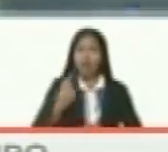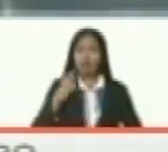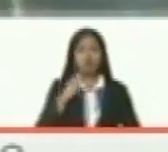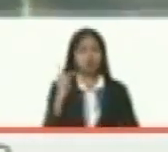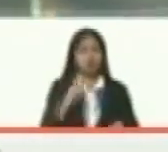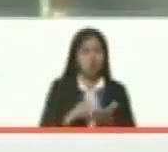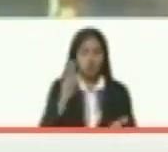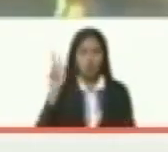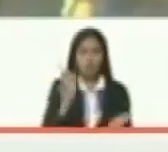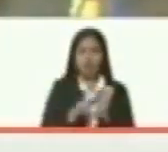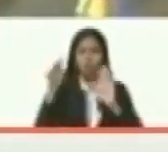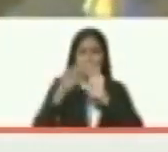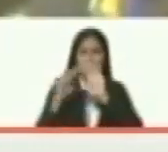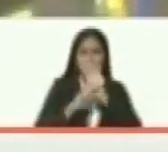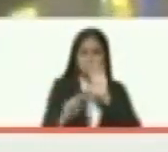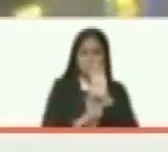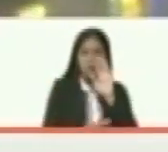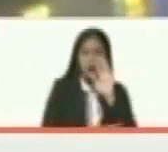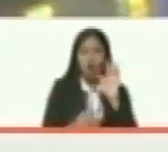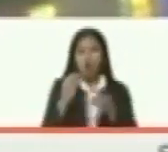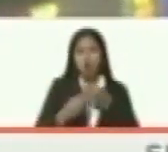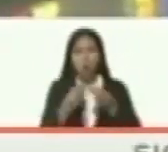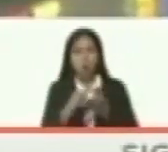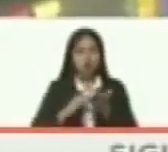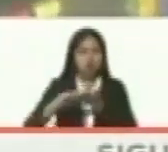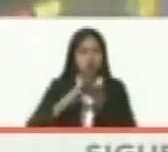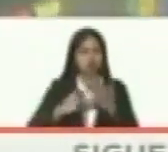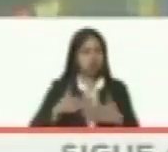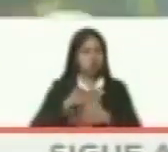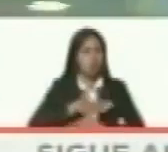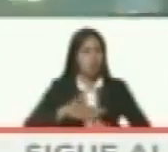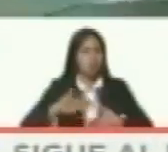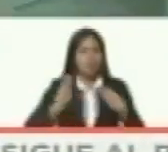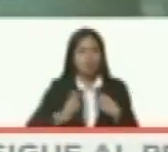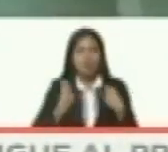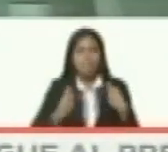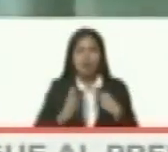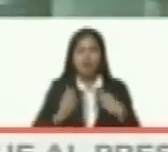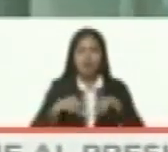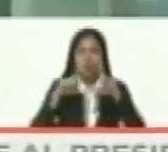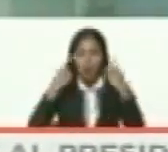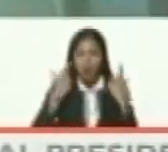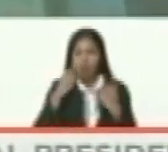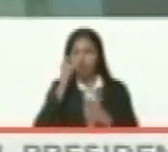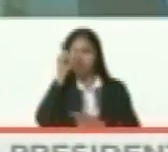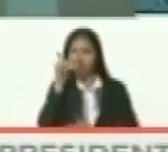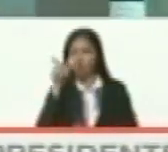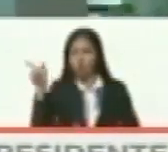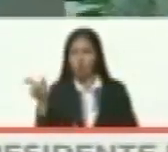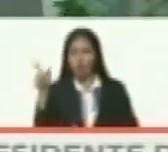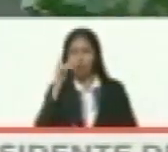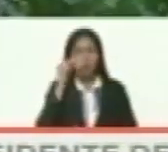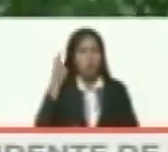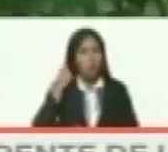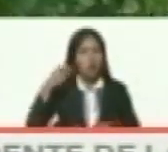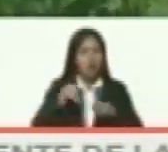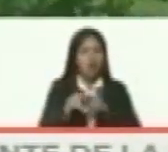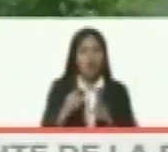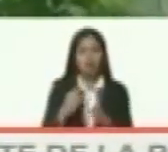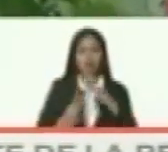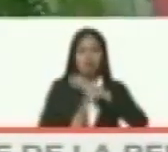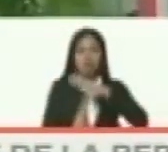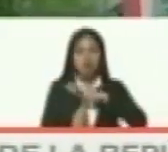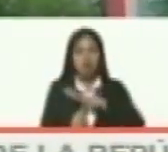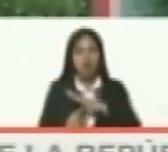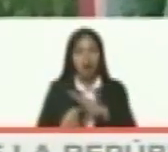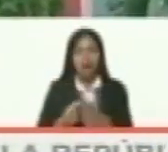estamos cumpliendo sus instrucciones, cómo mejorar la calidad de vida a los guaireños y guaireñas. Y aquí está un terminal